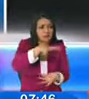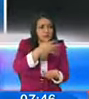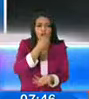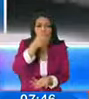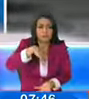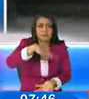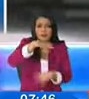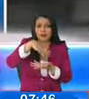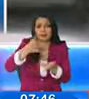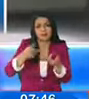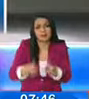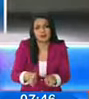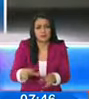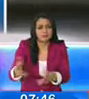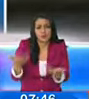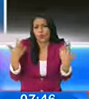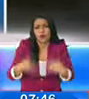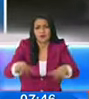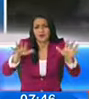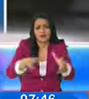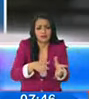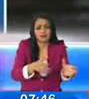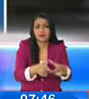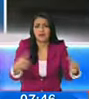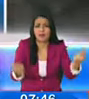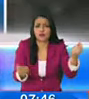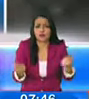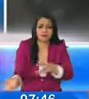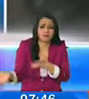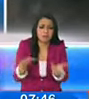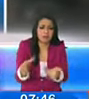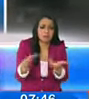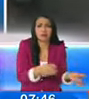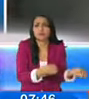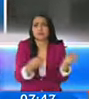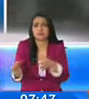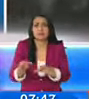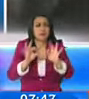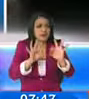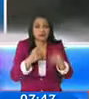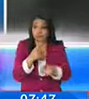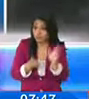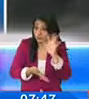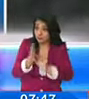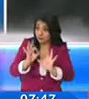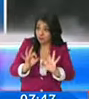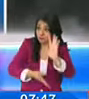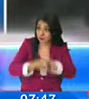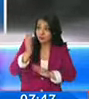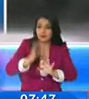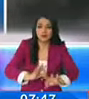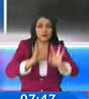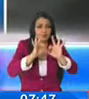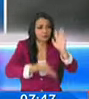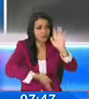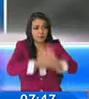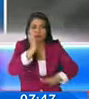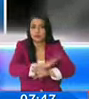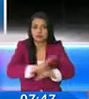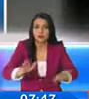a descargar y a cargar camionetas en comida y alimentos para... Ya listo para ir a... Ahorita estoy yo preparado nuevamente